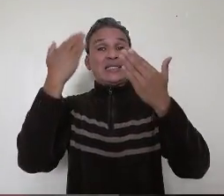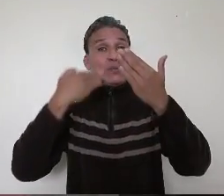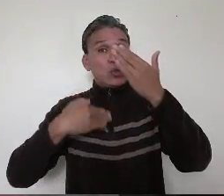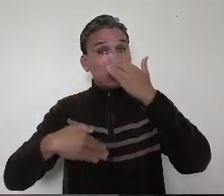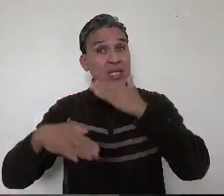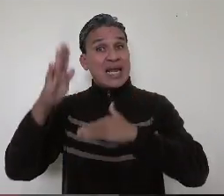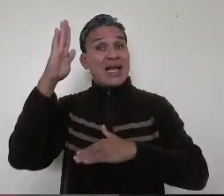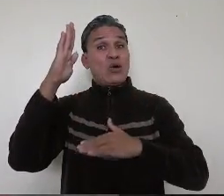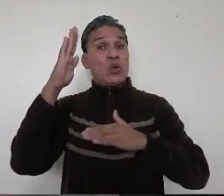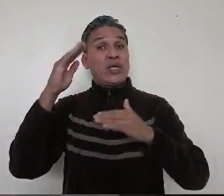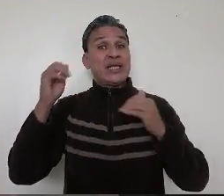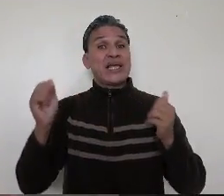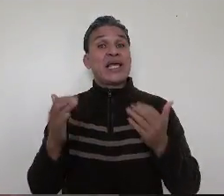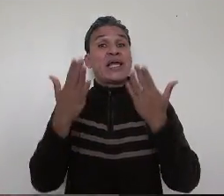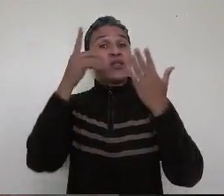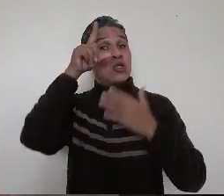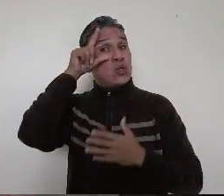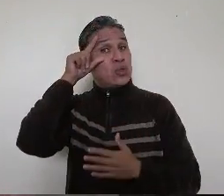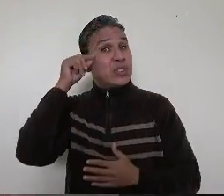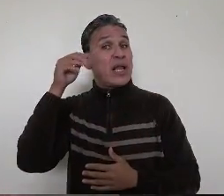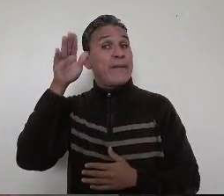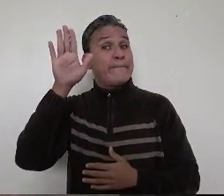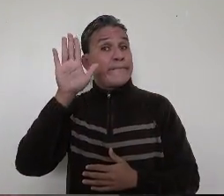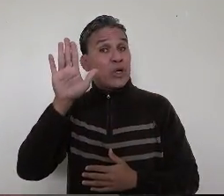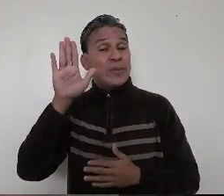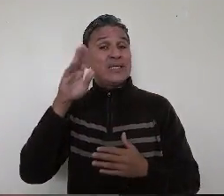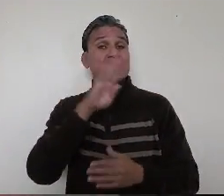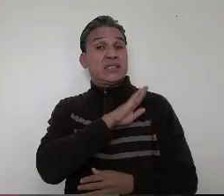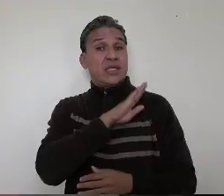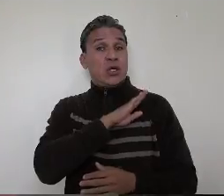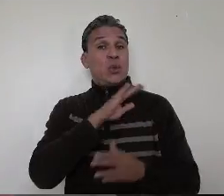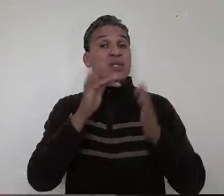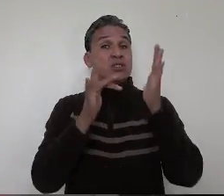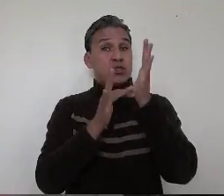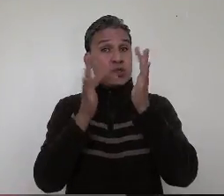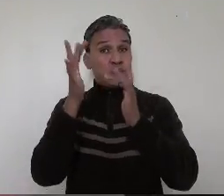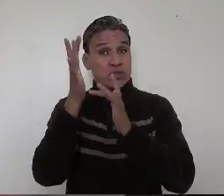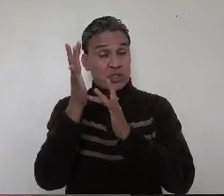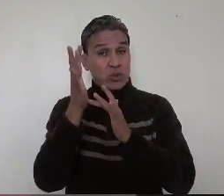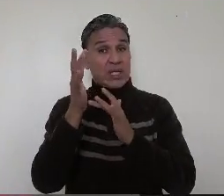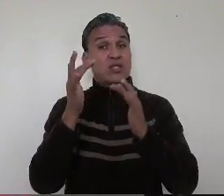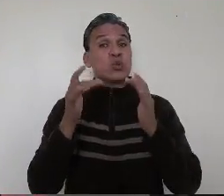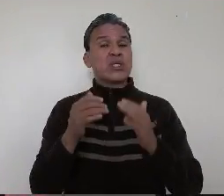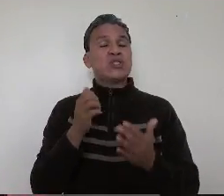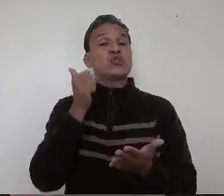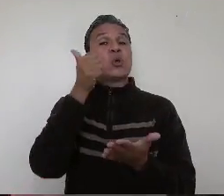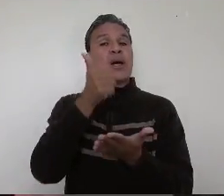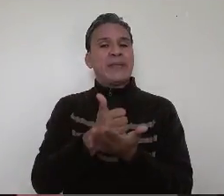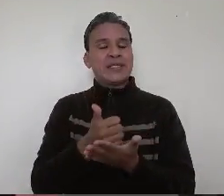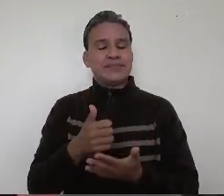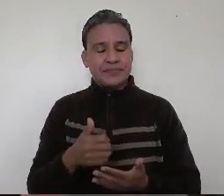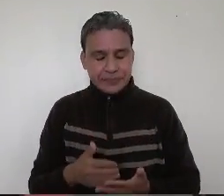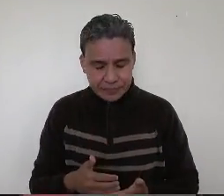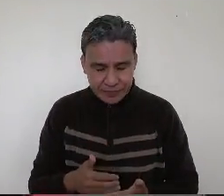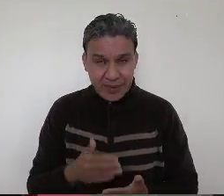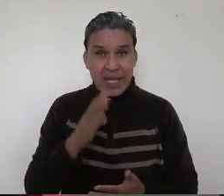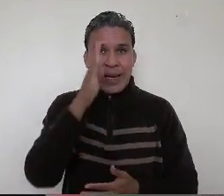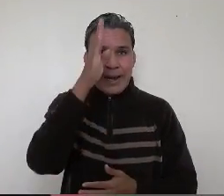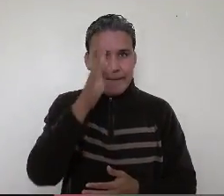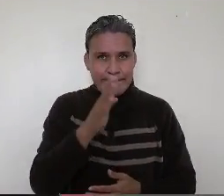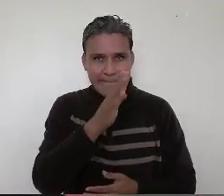Señor Jesucristo. Inclinen sus cabezas para recibir ahora la bendición. El Señor esté con